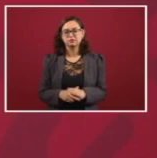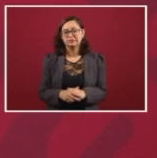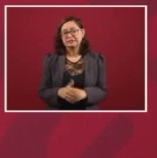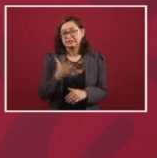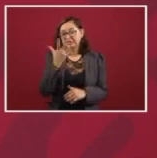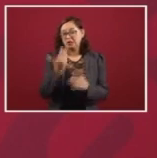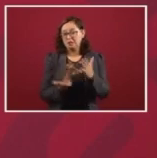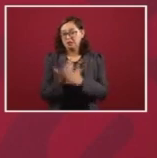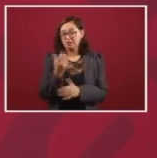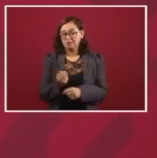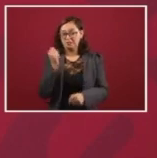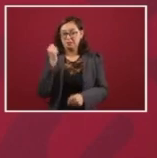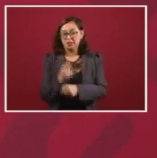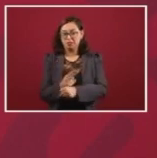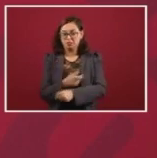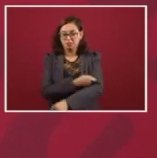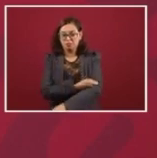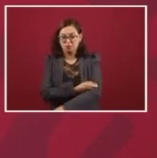5 de la mañana